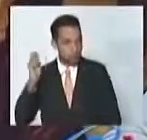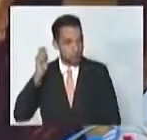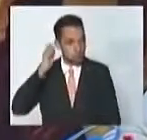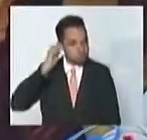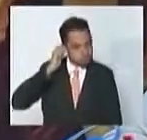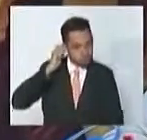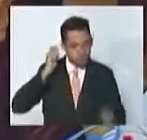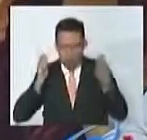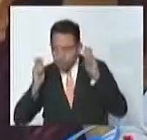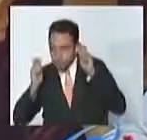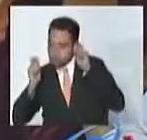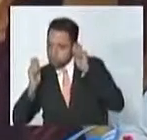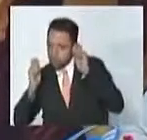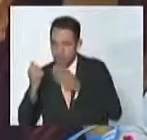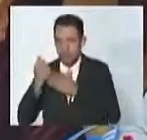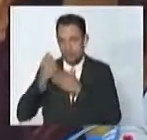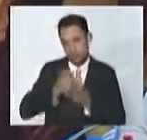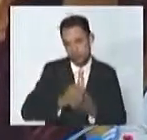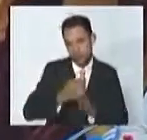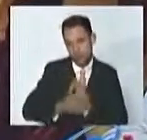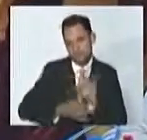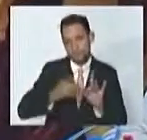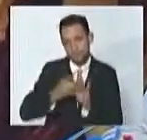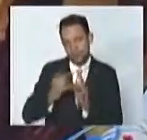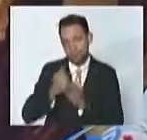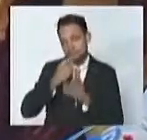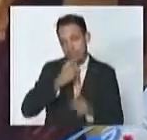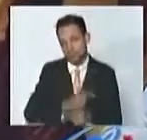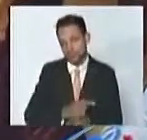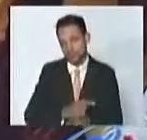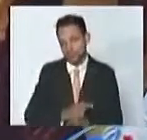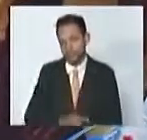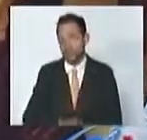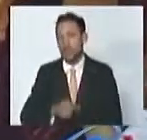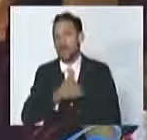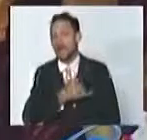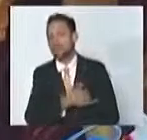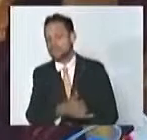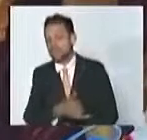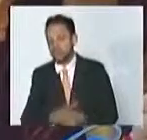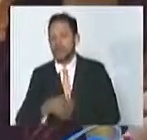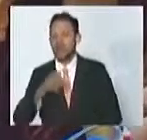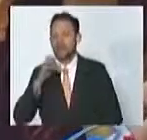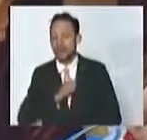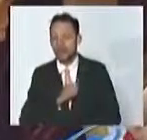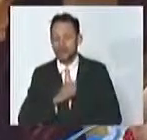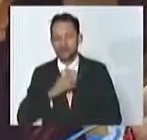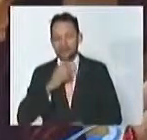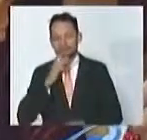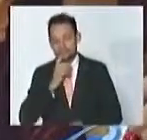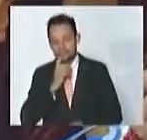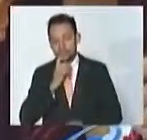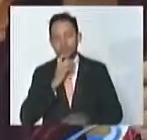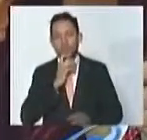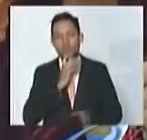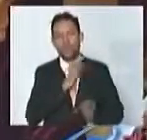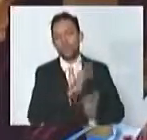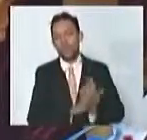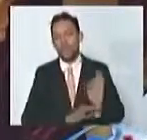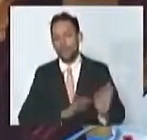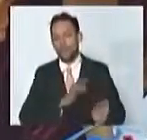gorro y me ayuda a sostenerlo. Pero es increíble ver uno cómo esto lo protege a